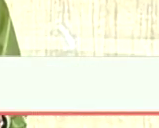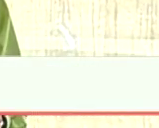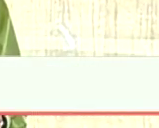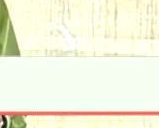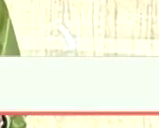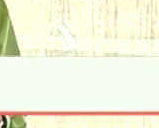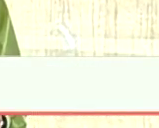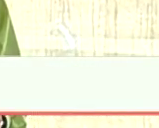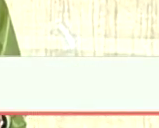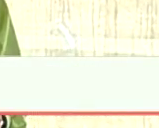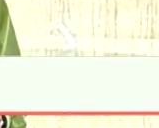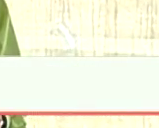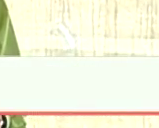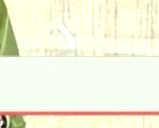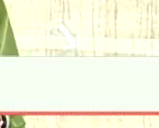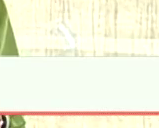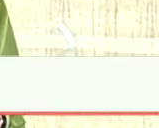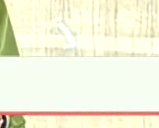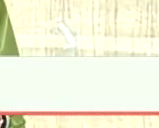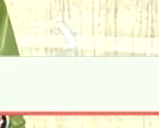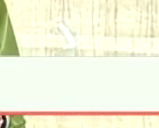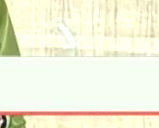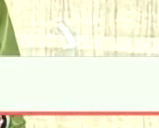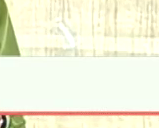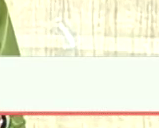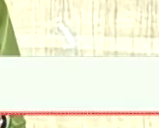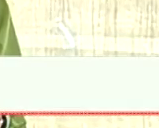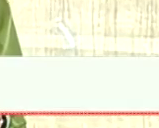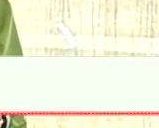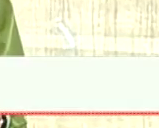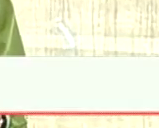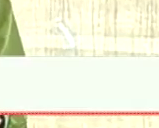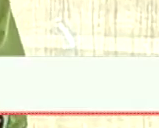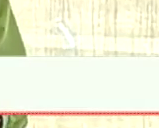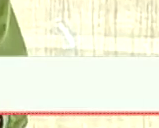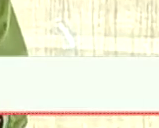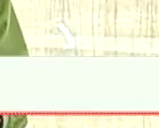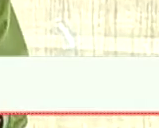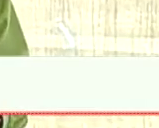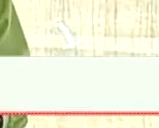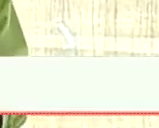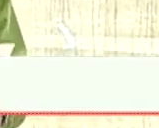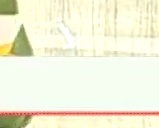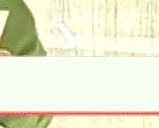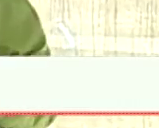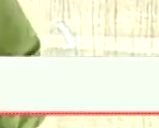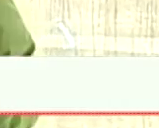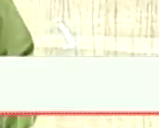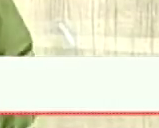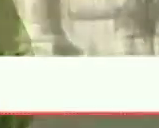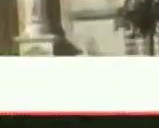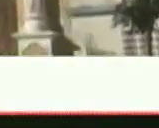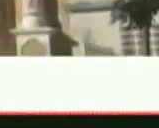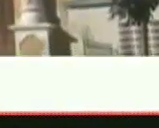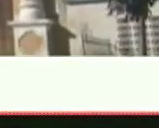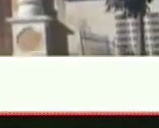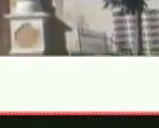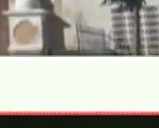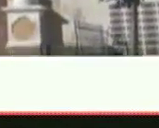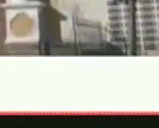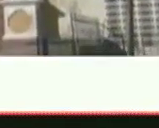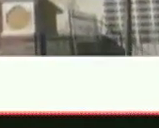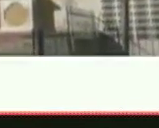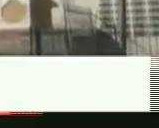esta fuerza espiritual, política y cultural llamada Partido Socialista Unido de Venezuela? Adelante.